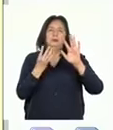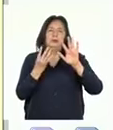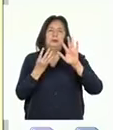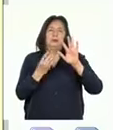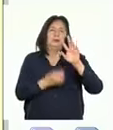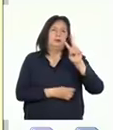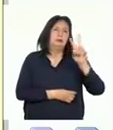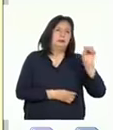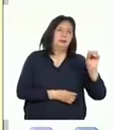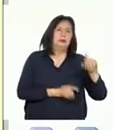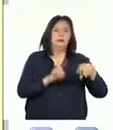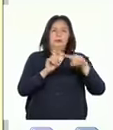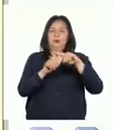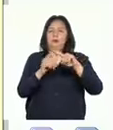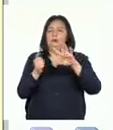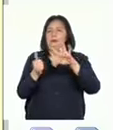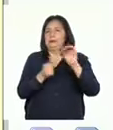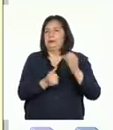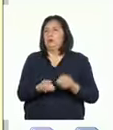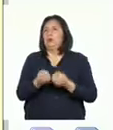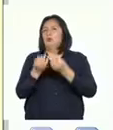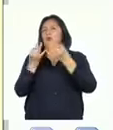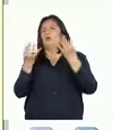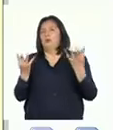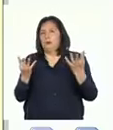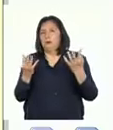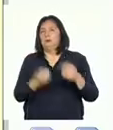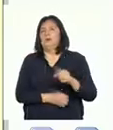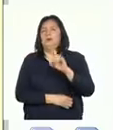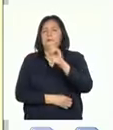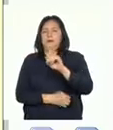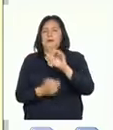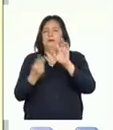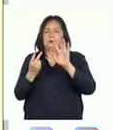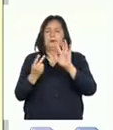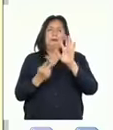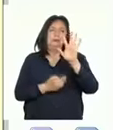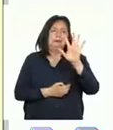2.920 por 60, lo que nos da